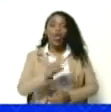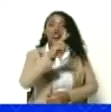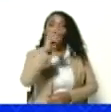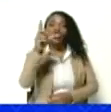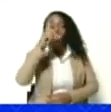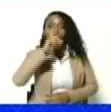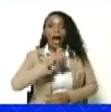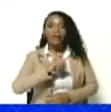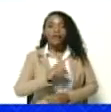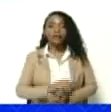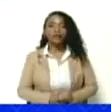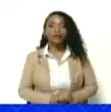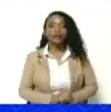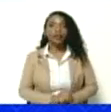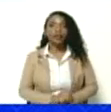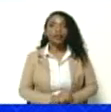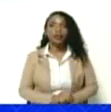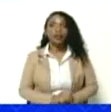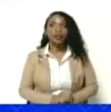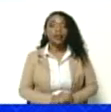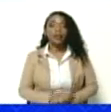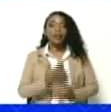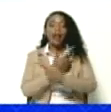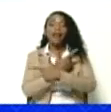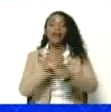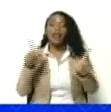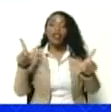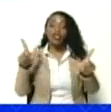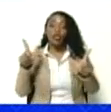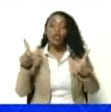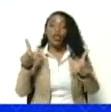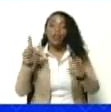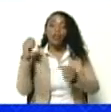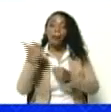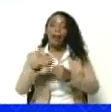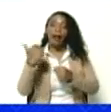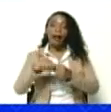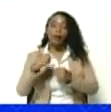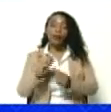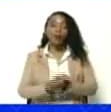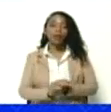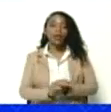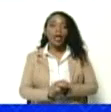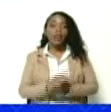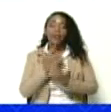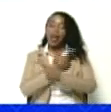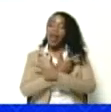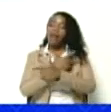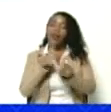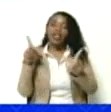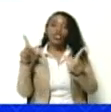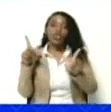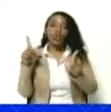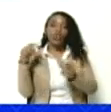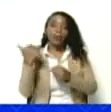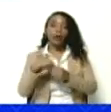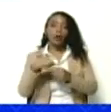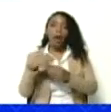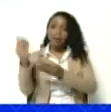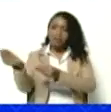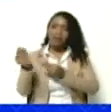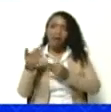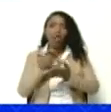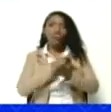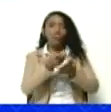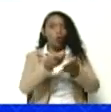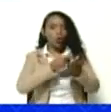200 años de la liberación de Maracaibo. De la liberación de Maracaibo. A mí me mandaron unos documentos